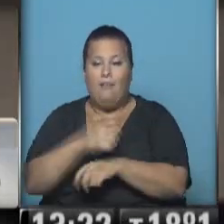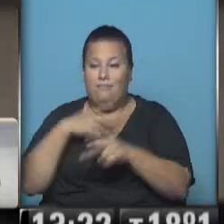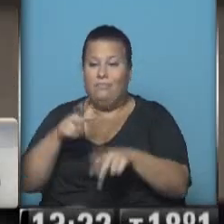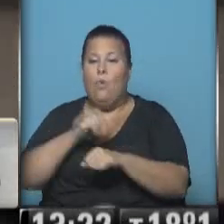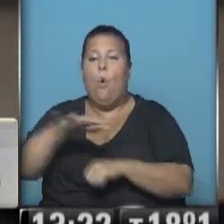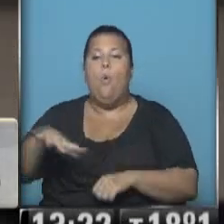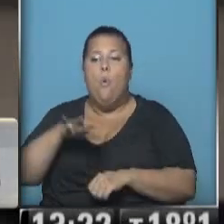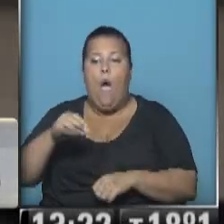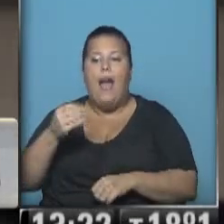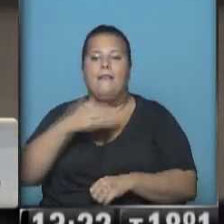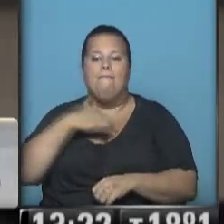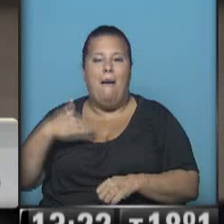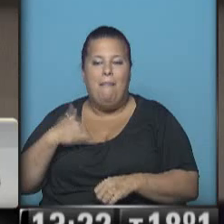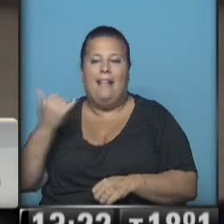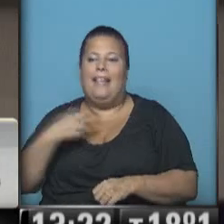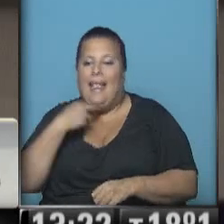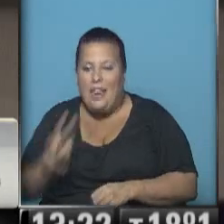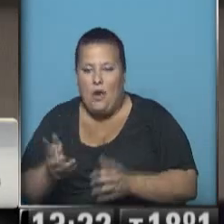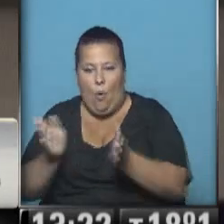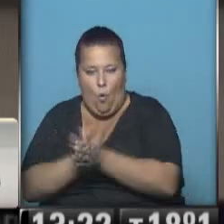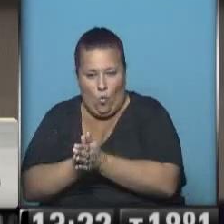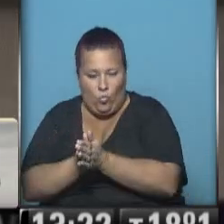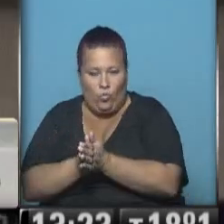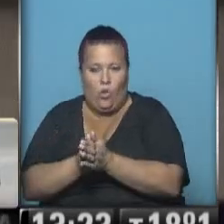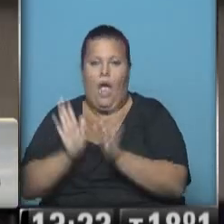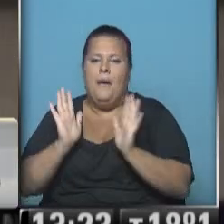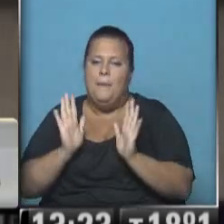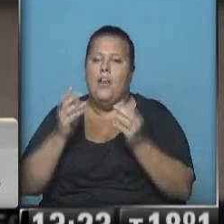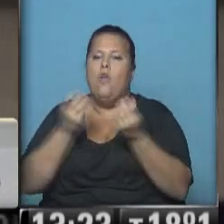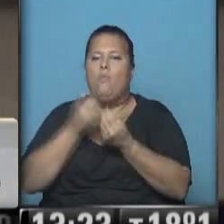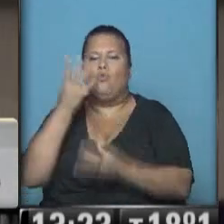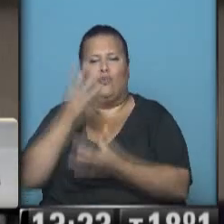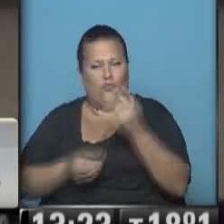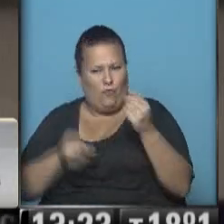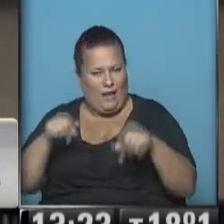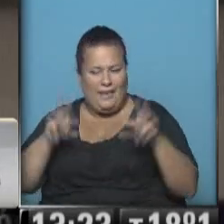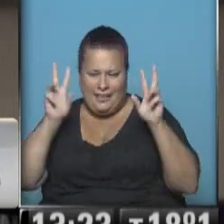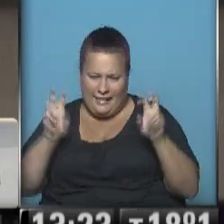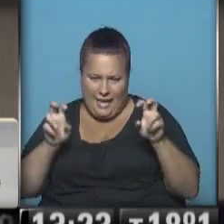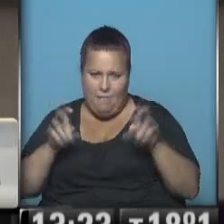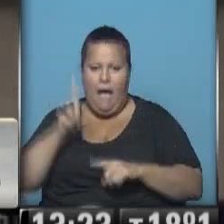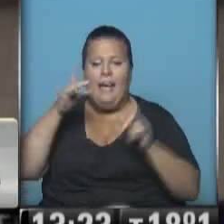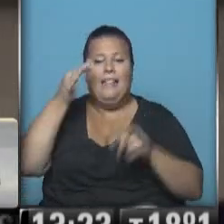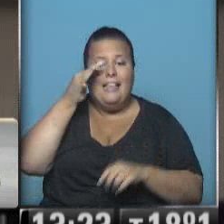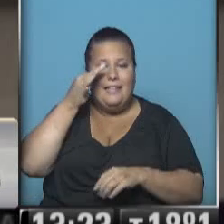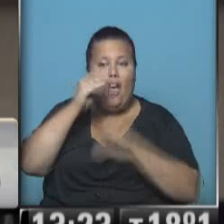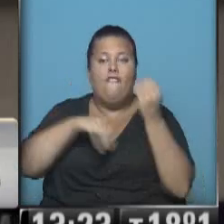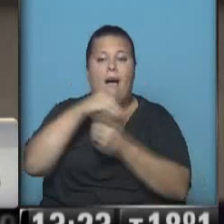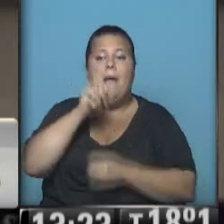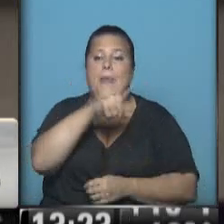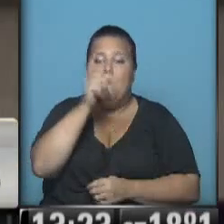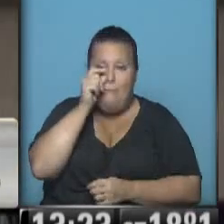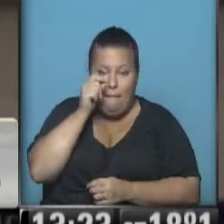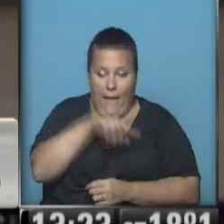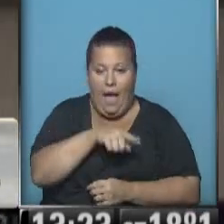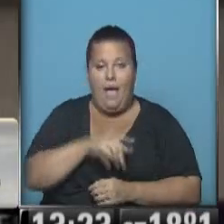decía en un lugar con mamás de mamás con sus hijos ahora Hay muchas irregularidades en la causa hay testigos de la familia del papá